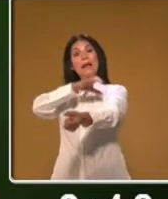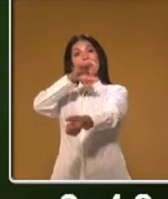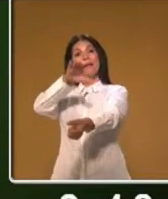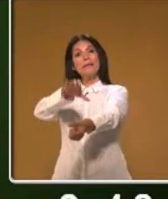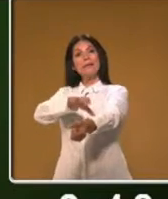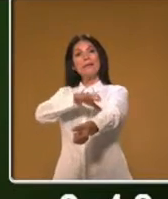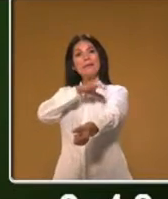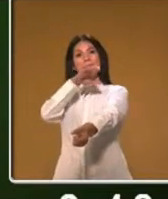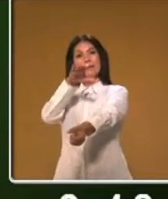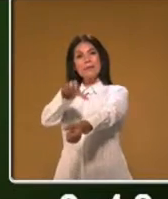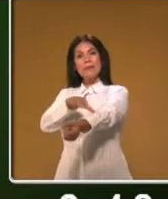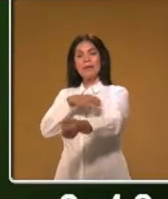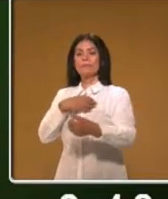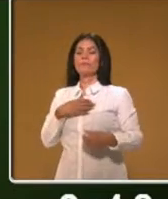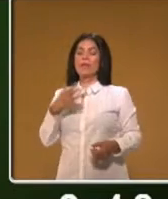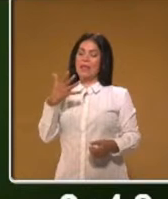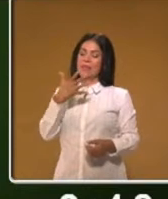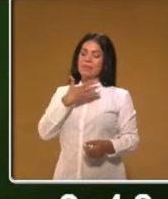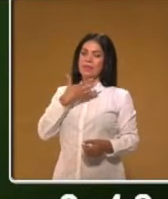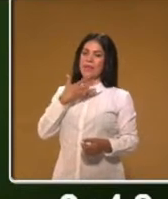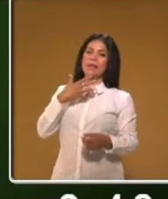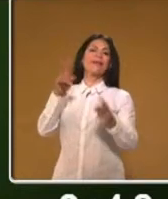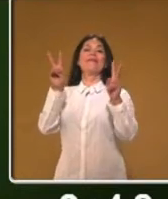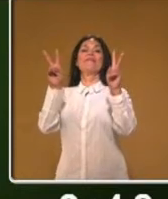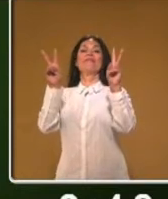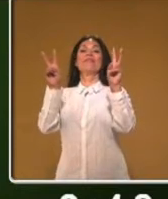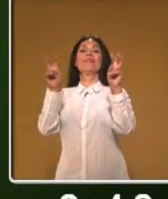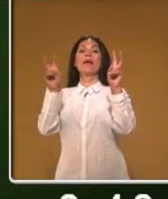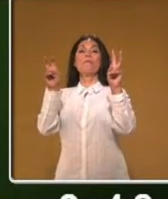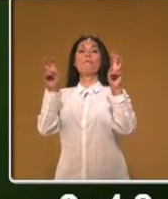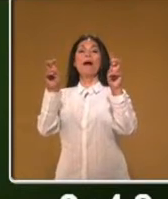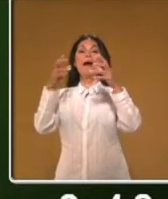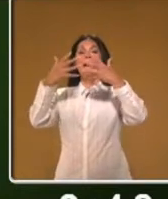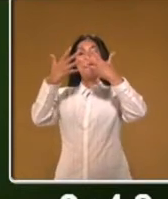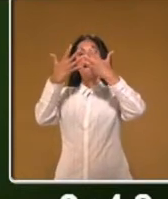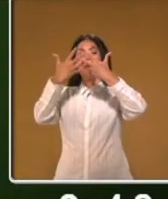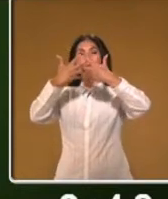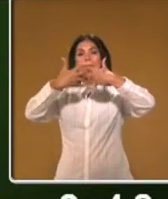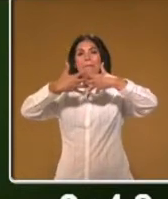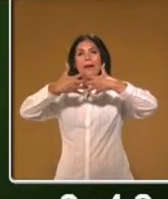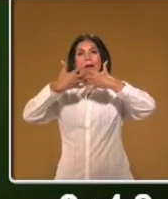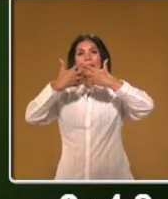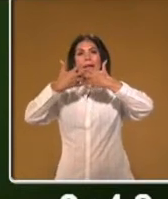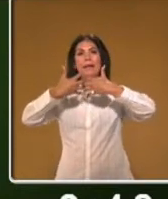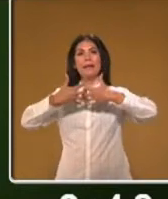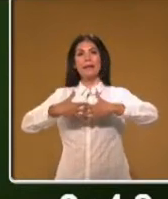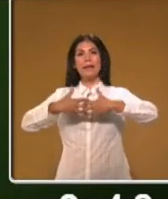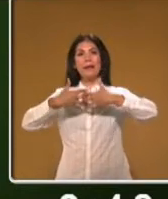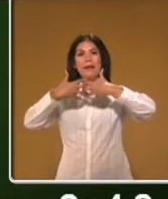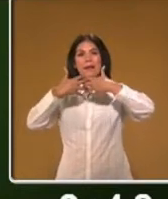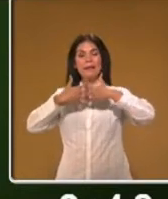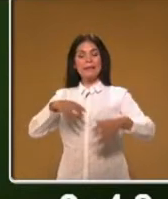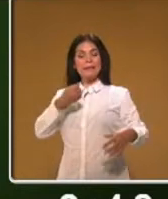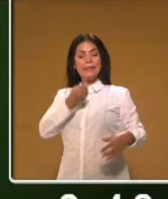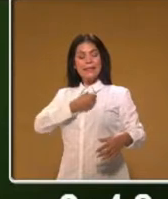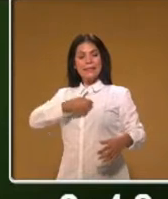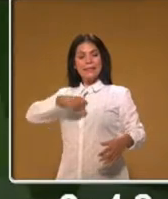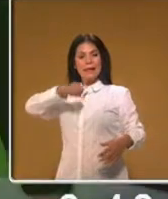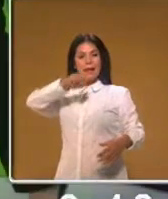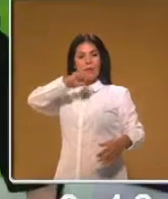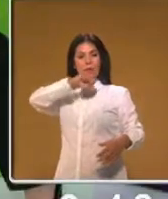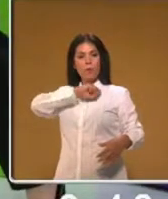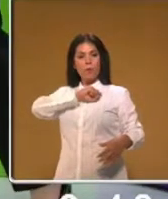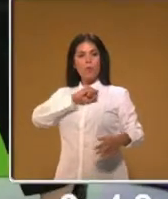fue Máquinas y Salud. En este programa lo que vamos a ver son la propiedad de la materia, cómo es